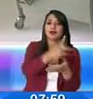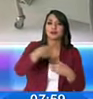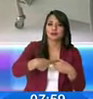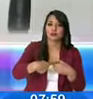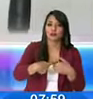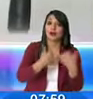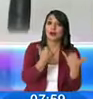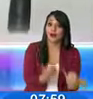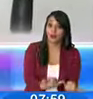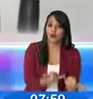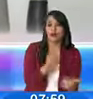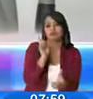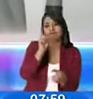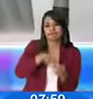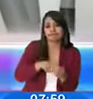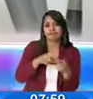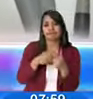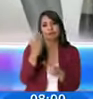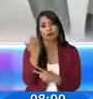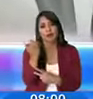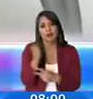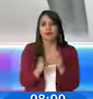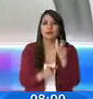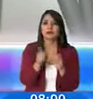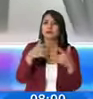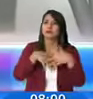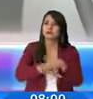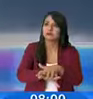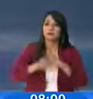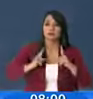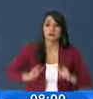Quito. Afiliados, jubilados y pacientes de la red de